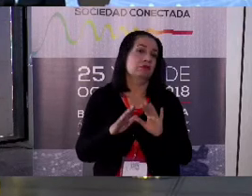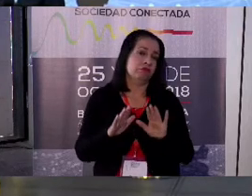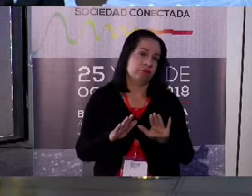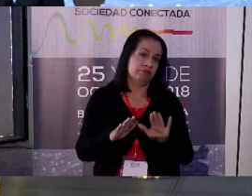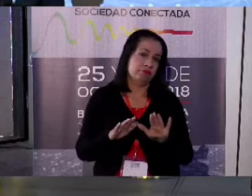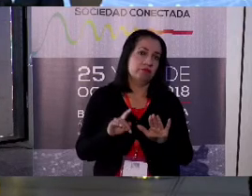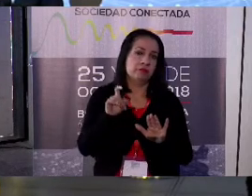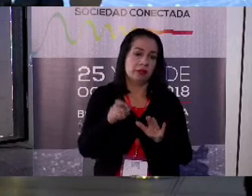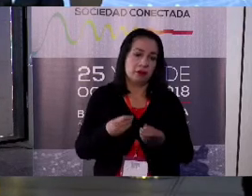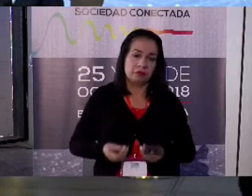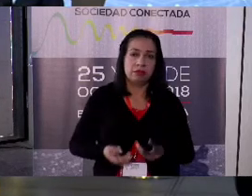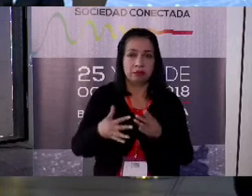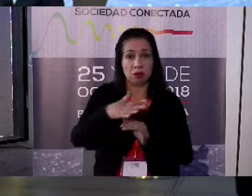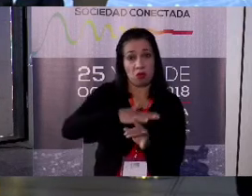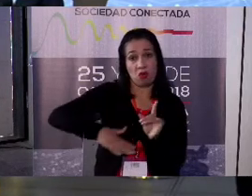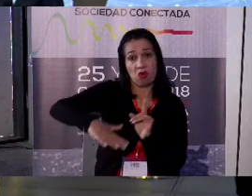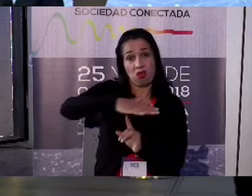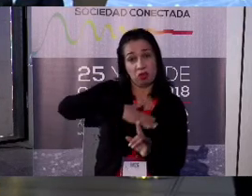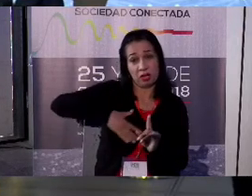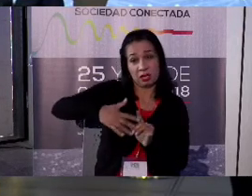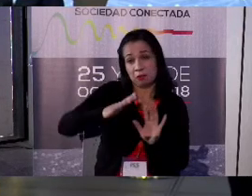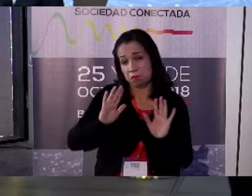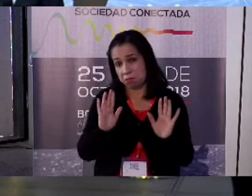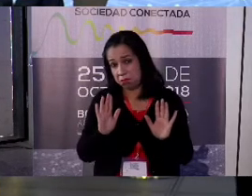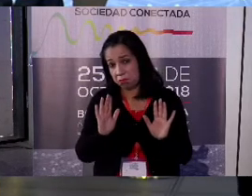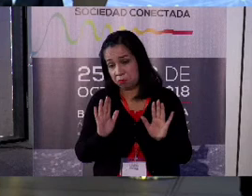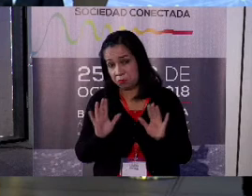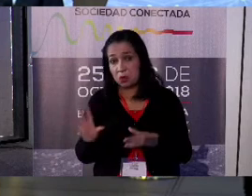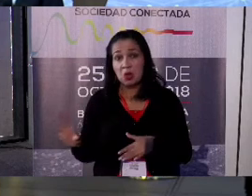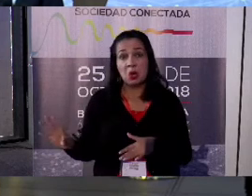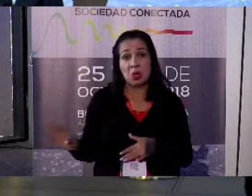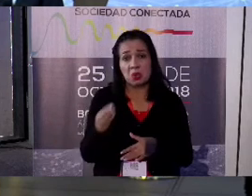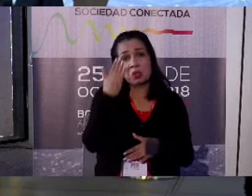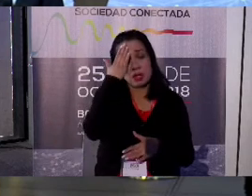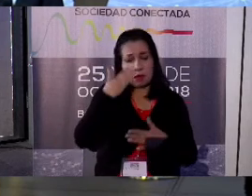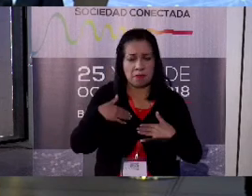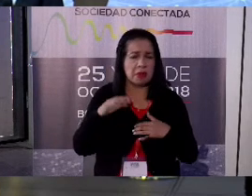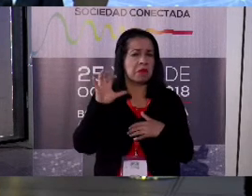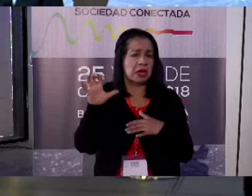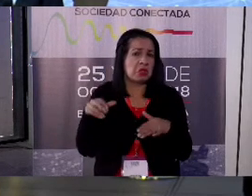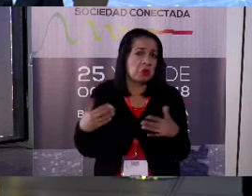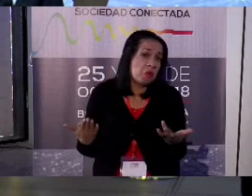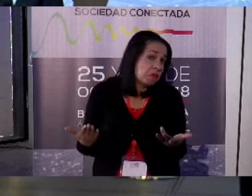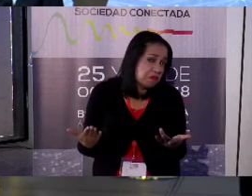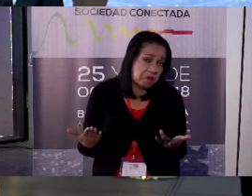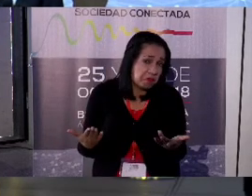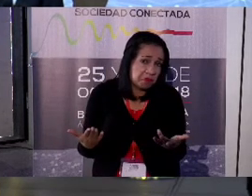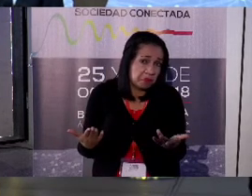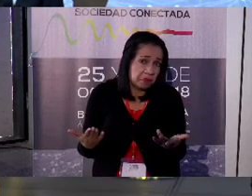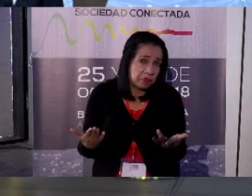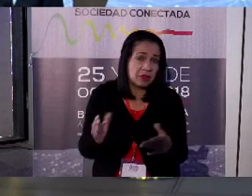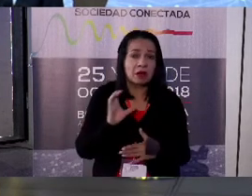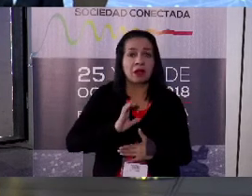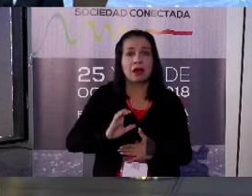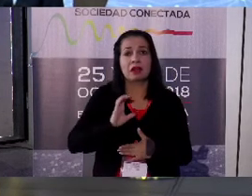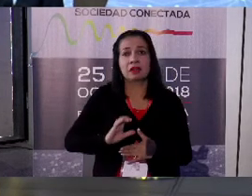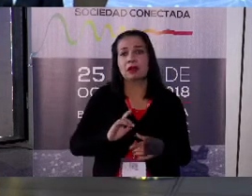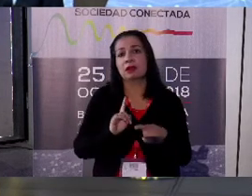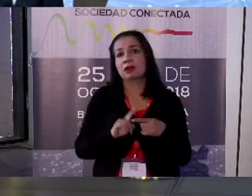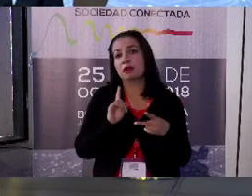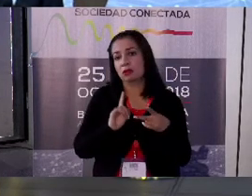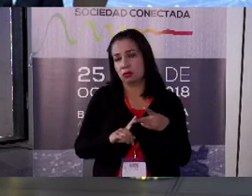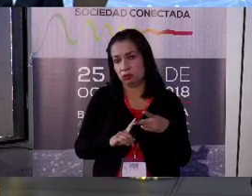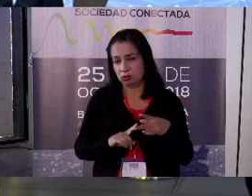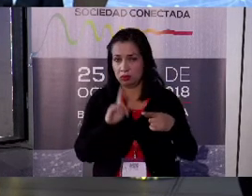por qué saber cómo es mi país que ya tienen dos características uno en función de